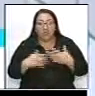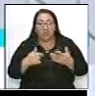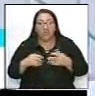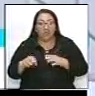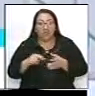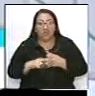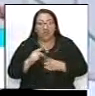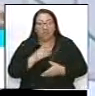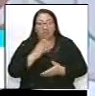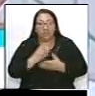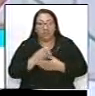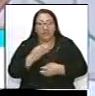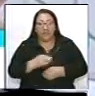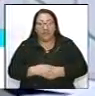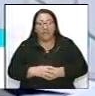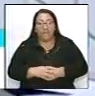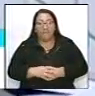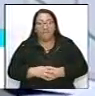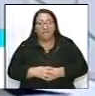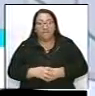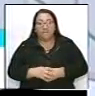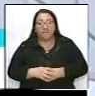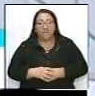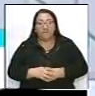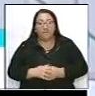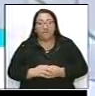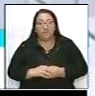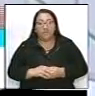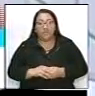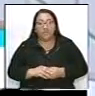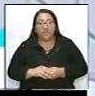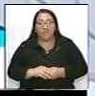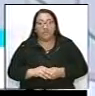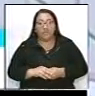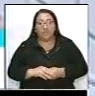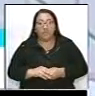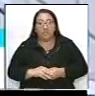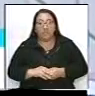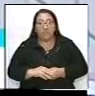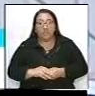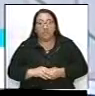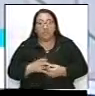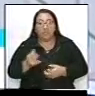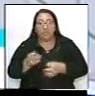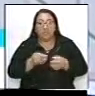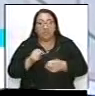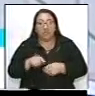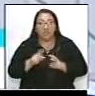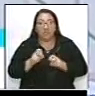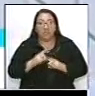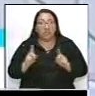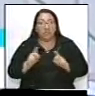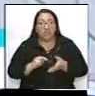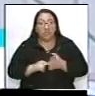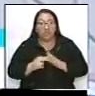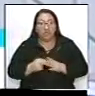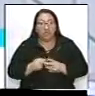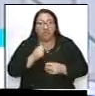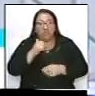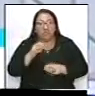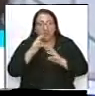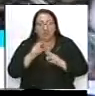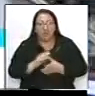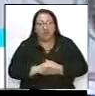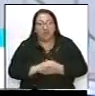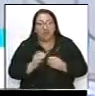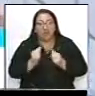una situación, Presidenta, en la que esto, digamos, se soslaye, ¿no? Porque si no, efectivamente, estaríamos vulnerando